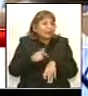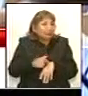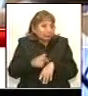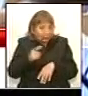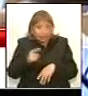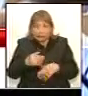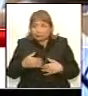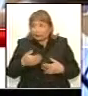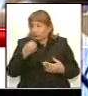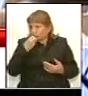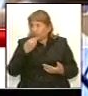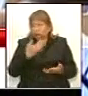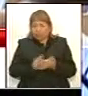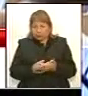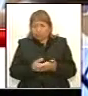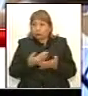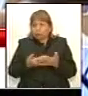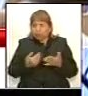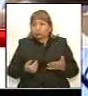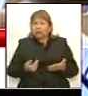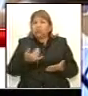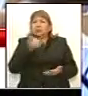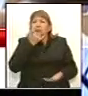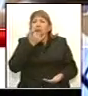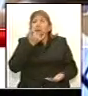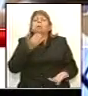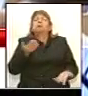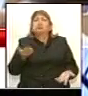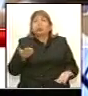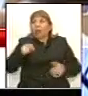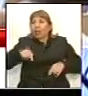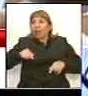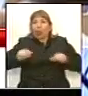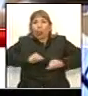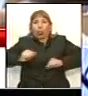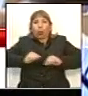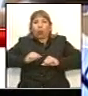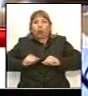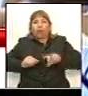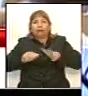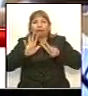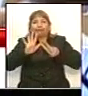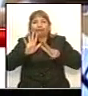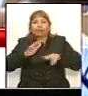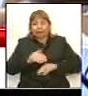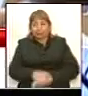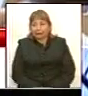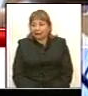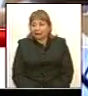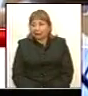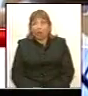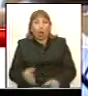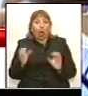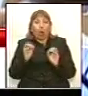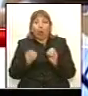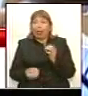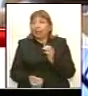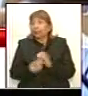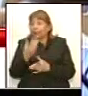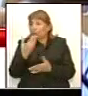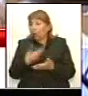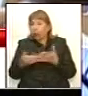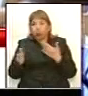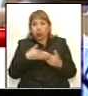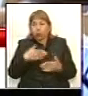usted nos ha dicho está muy bien, se puede prevenir. ¿Qué pasa si hay en este momento un terremoto de grado 7 en Lima, o en Arequipa, o en cualquier